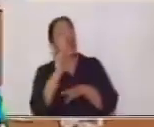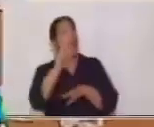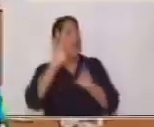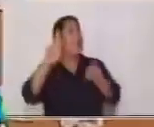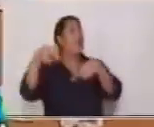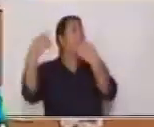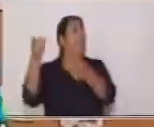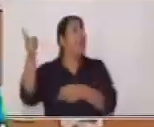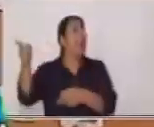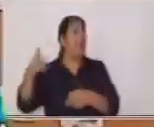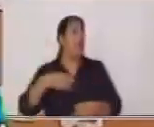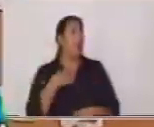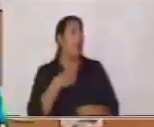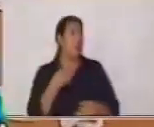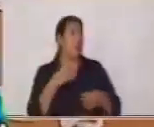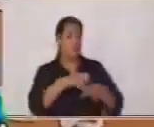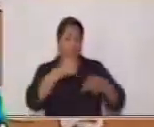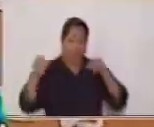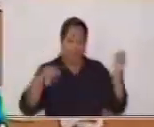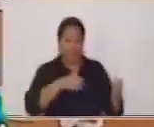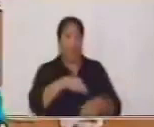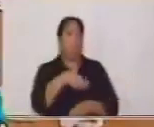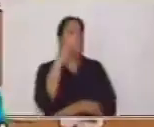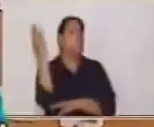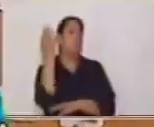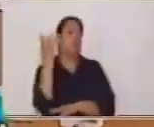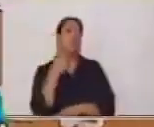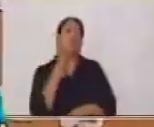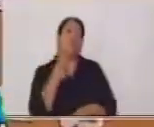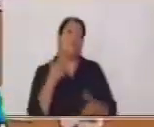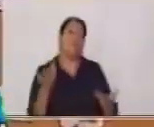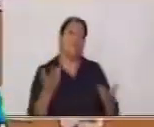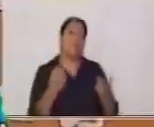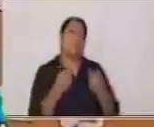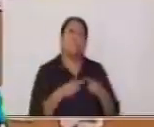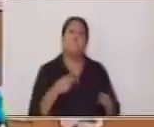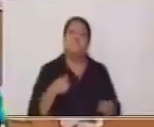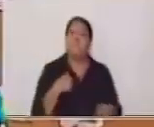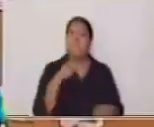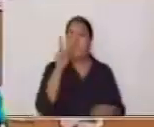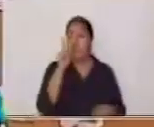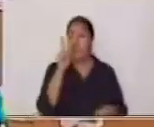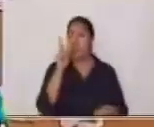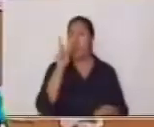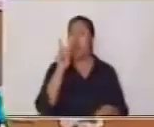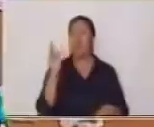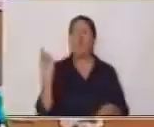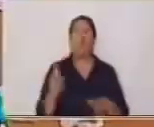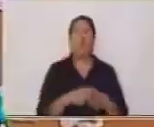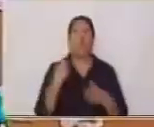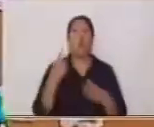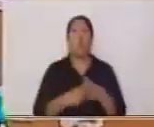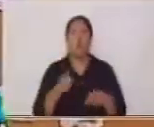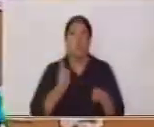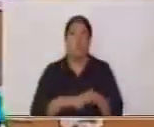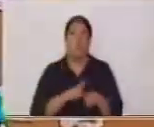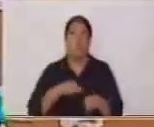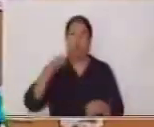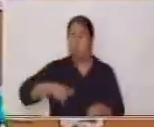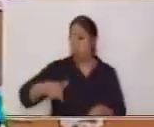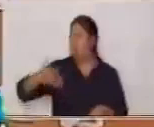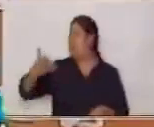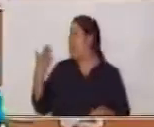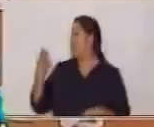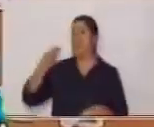un regalo y que lo destaparon y esa muñeca como me gustó. Pero tengo que contextualizarme en el tiempo. ¿Qué ocurre cuando